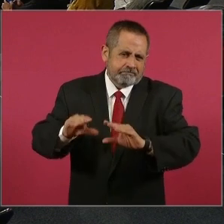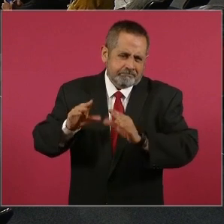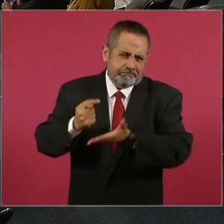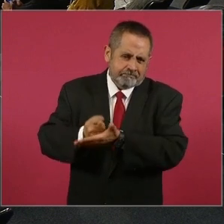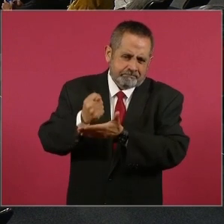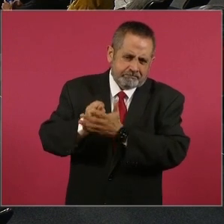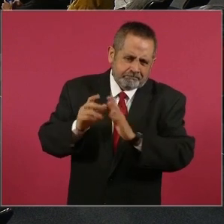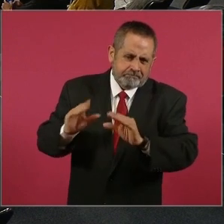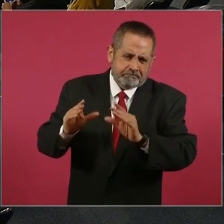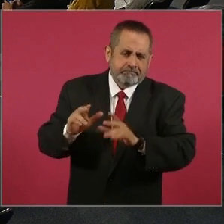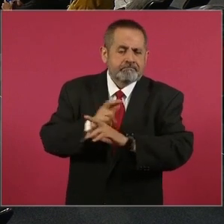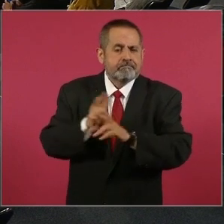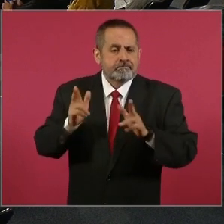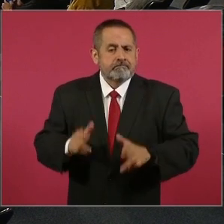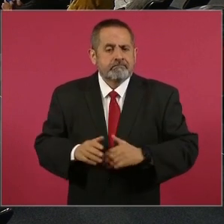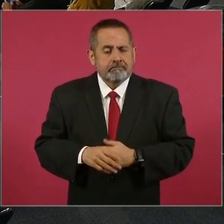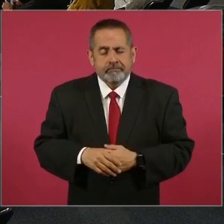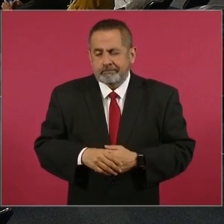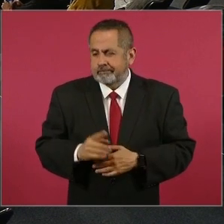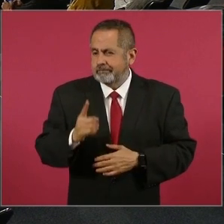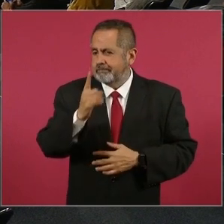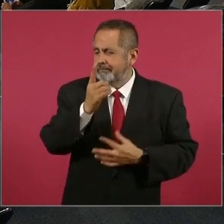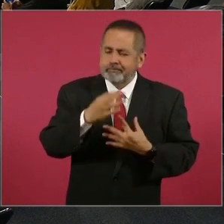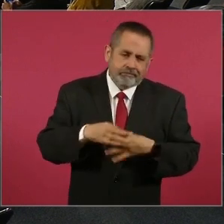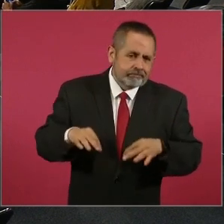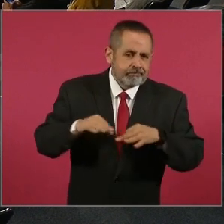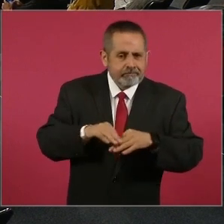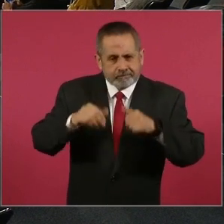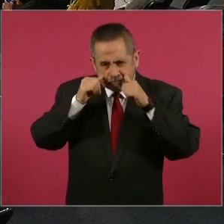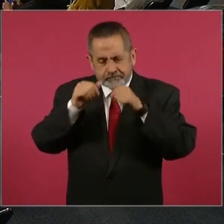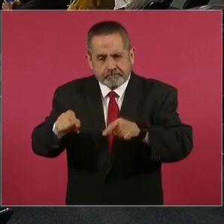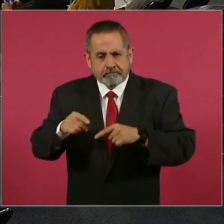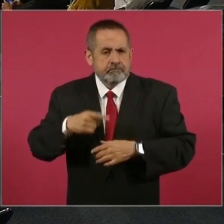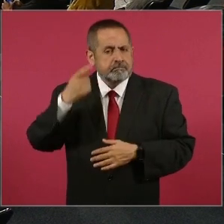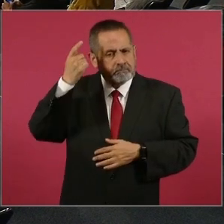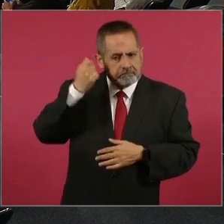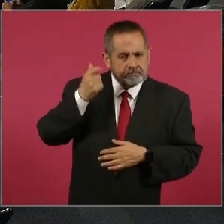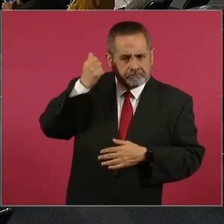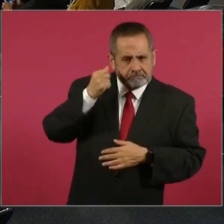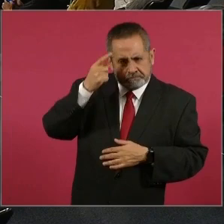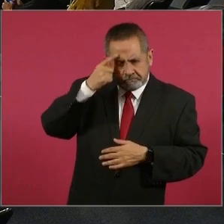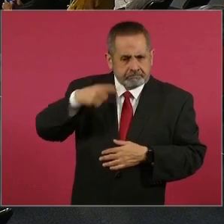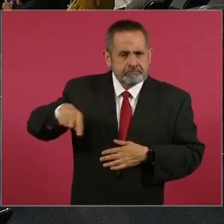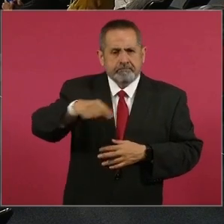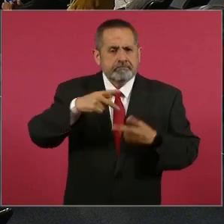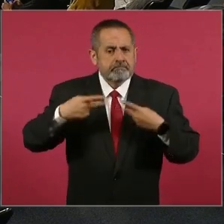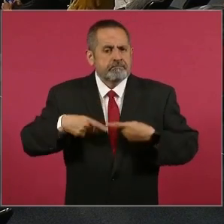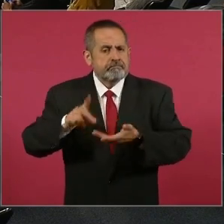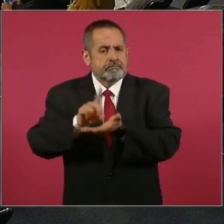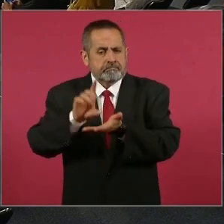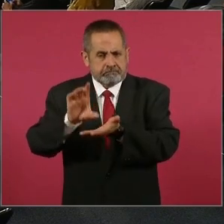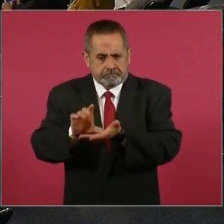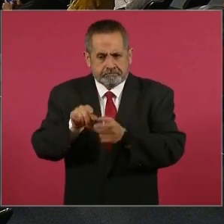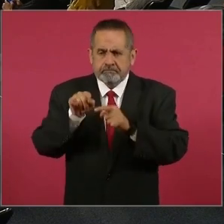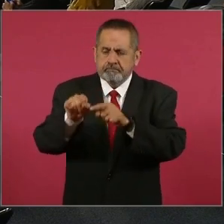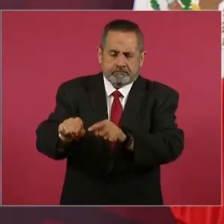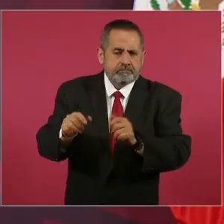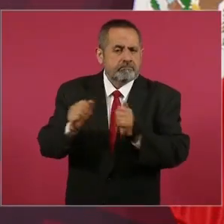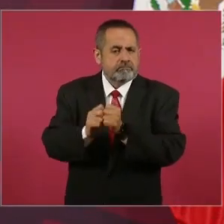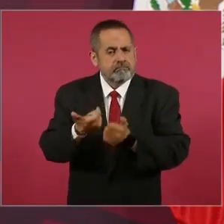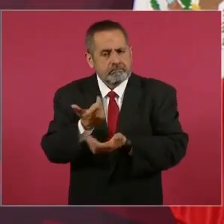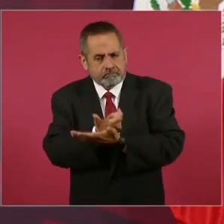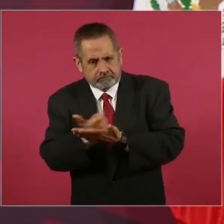hemos dicho en otras ocasiones es importante la pensión para discapacitados en